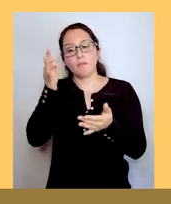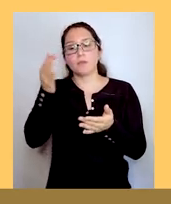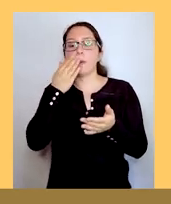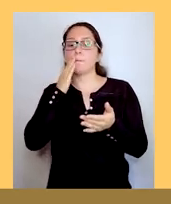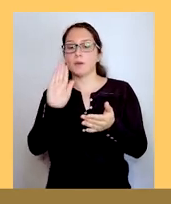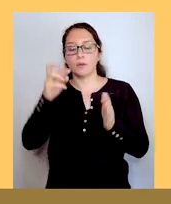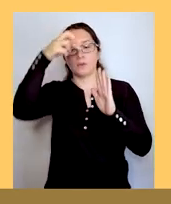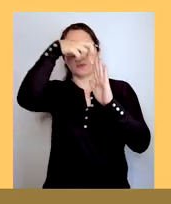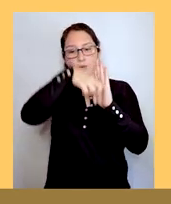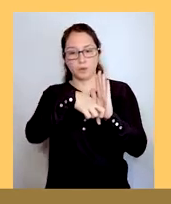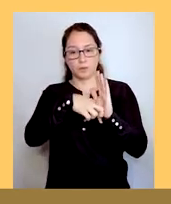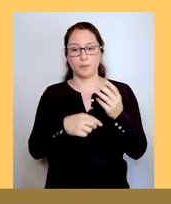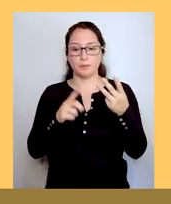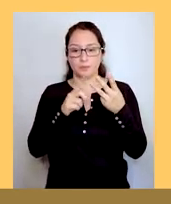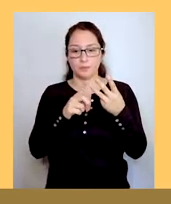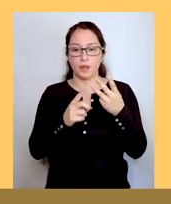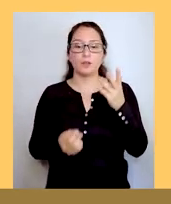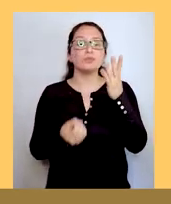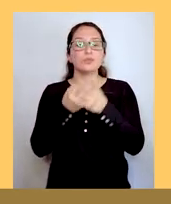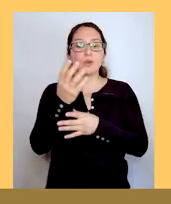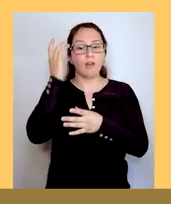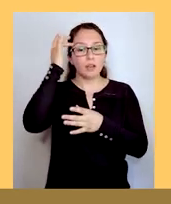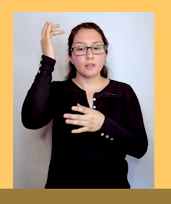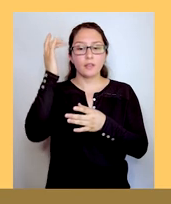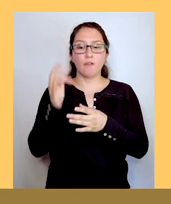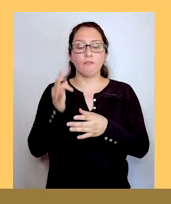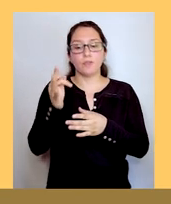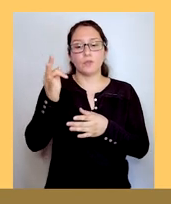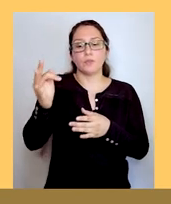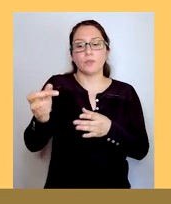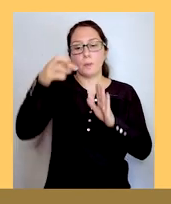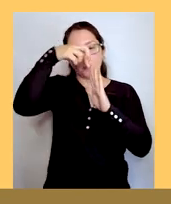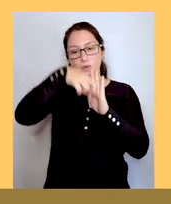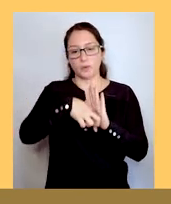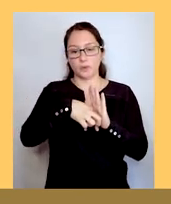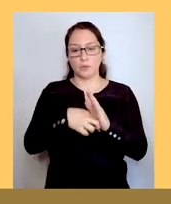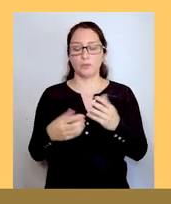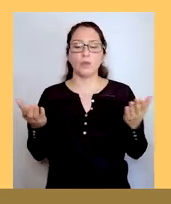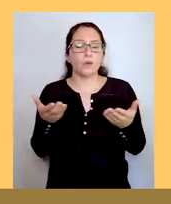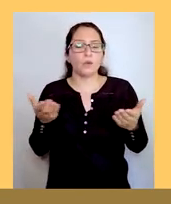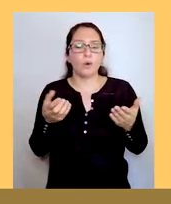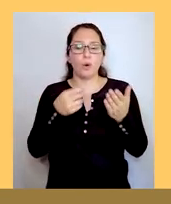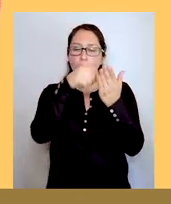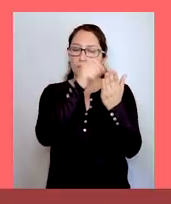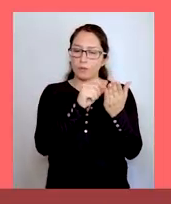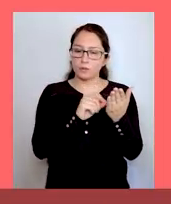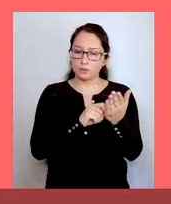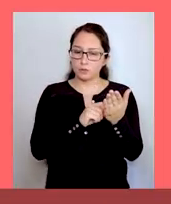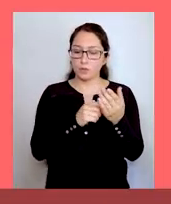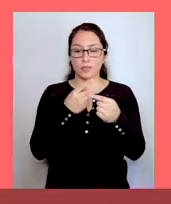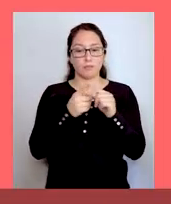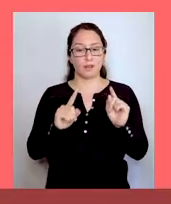futuras determinaciones en tus proyectos, implementar nuevas estrategias para próximos desafíos. Para la